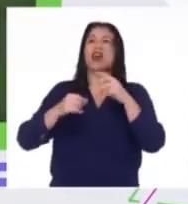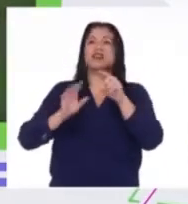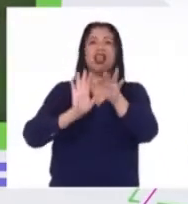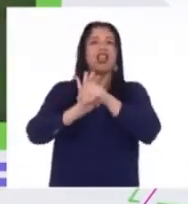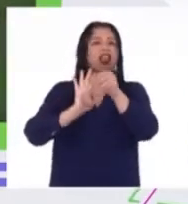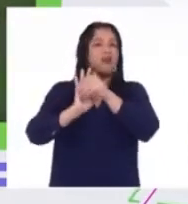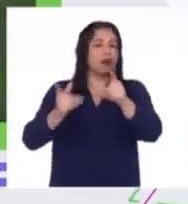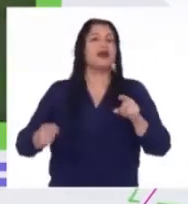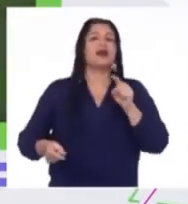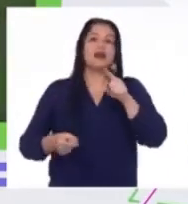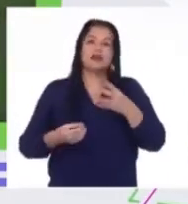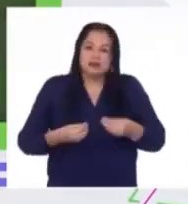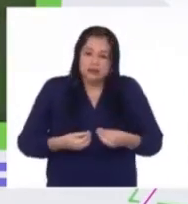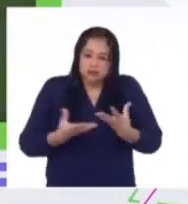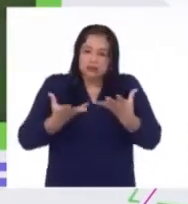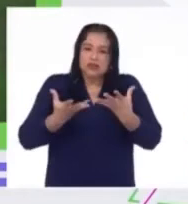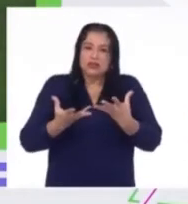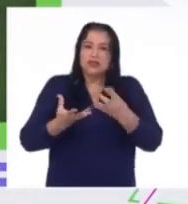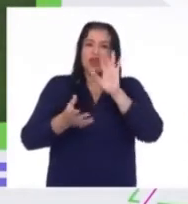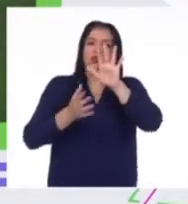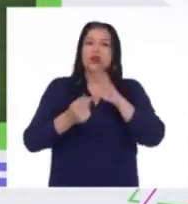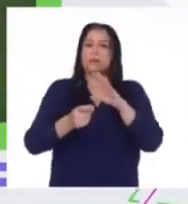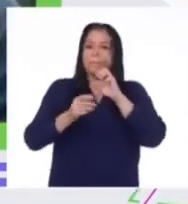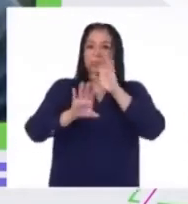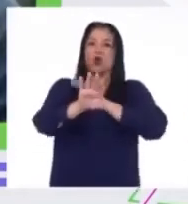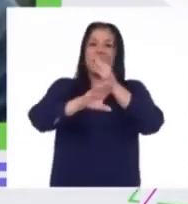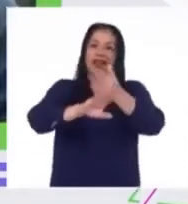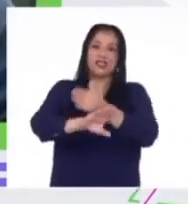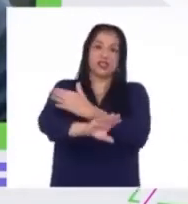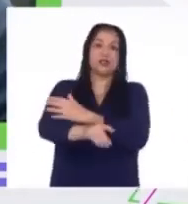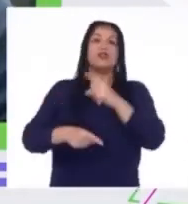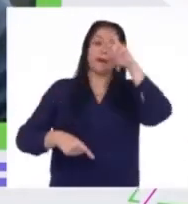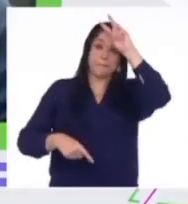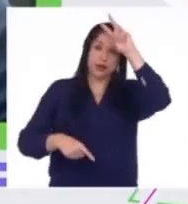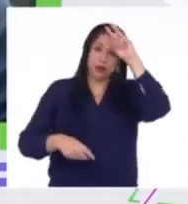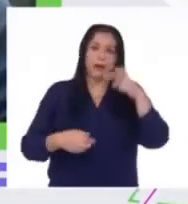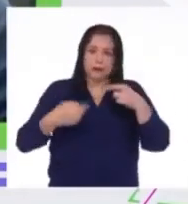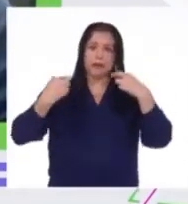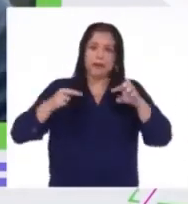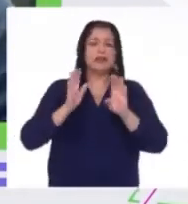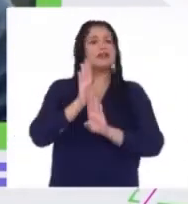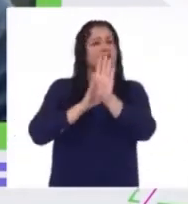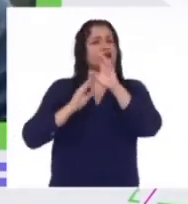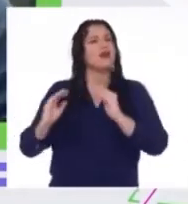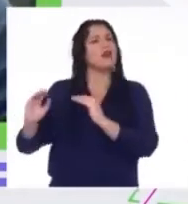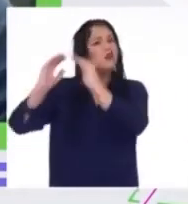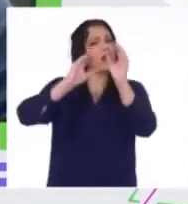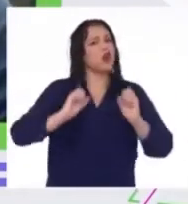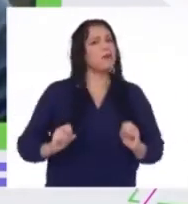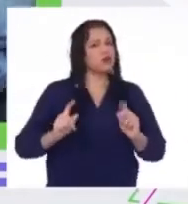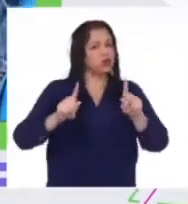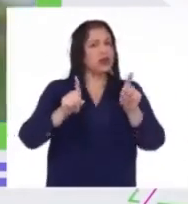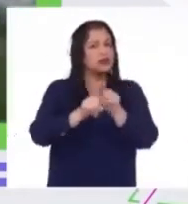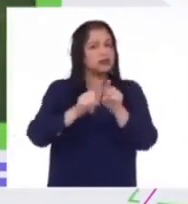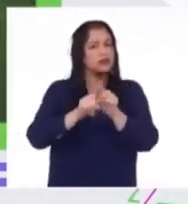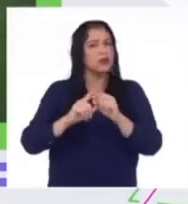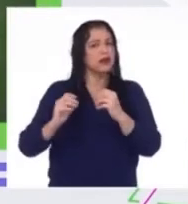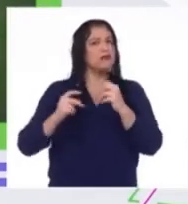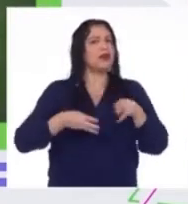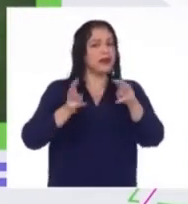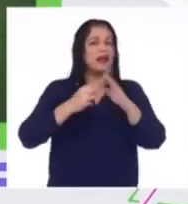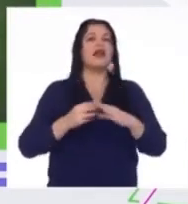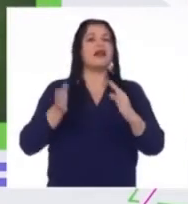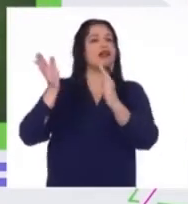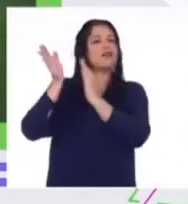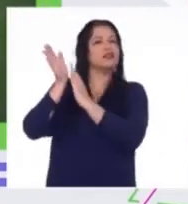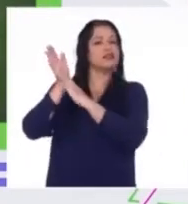valorar el aporte de los afroperuanos al progreso de nuestro país permitirá desarrollarnos en igualdad de oportunidades y condiciones.